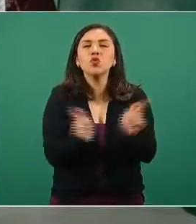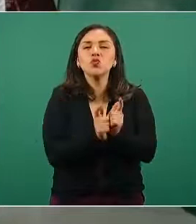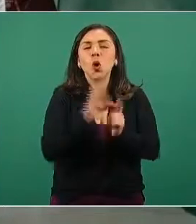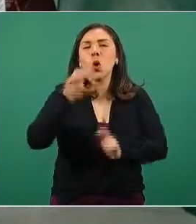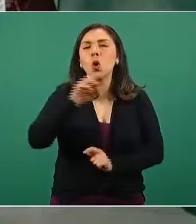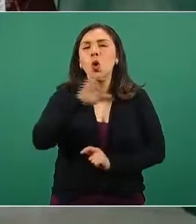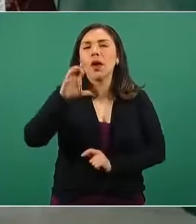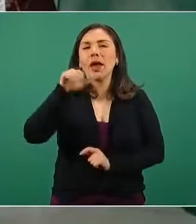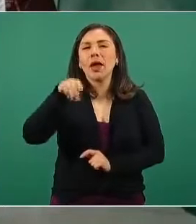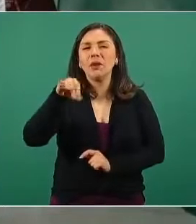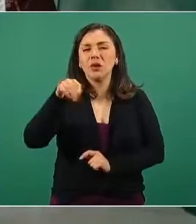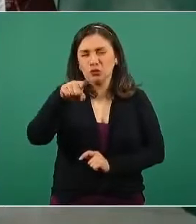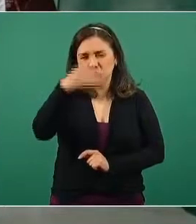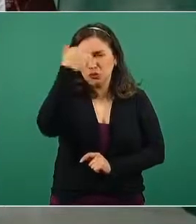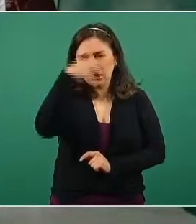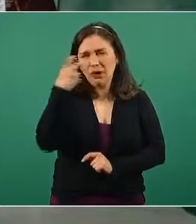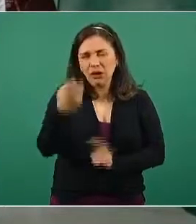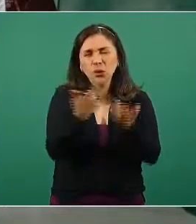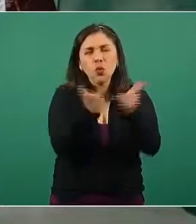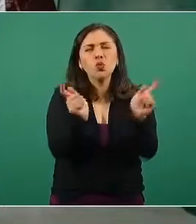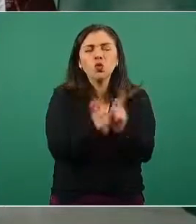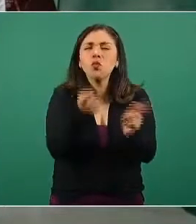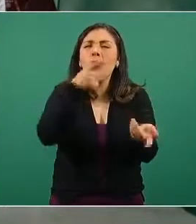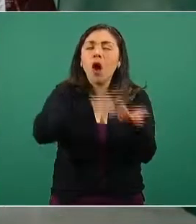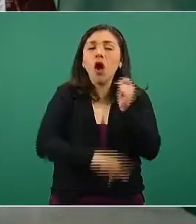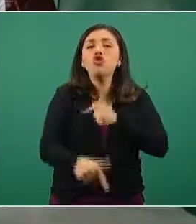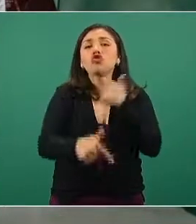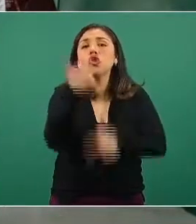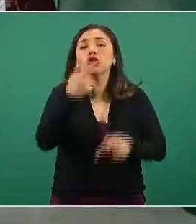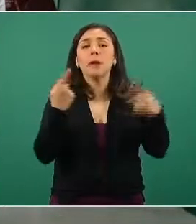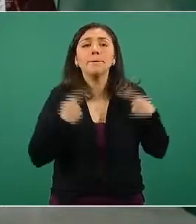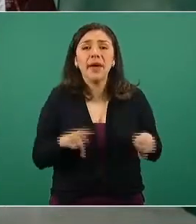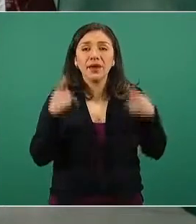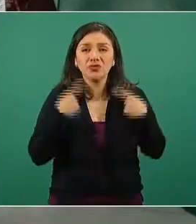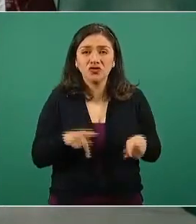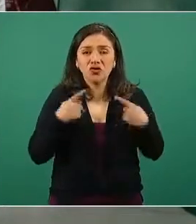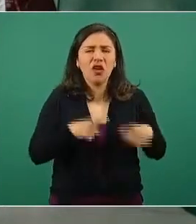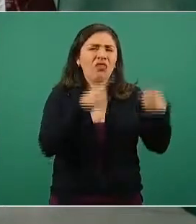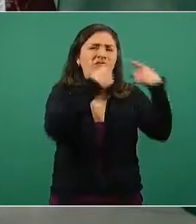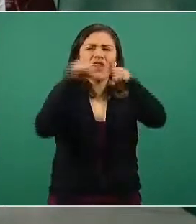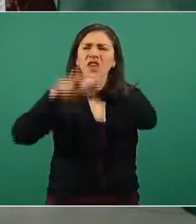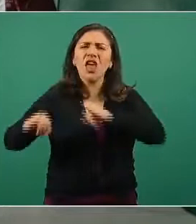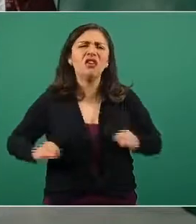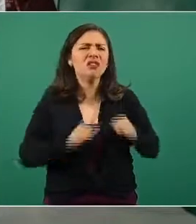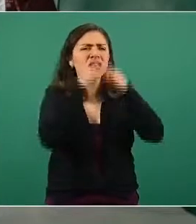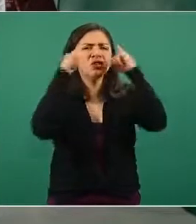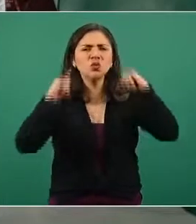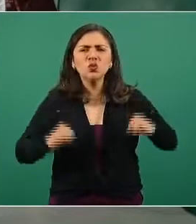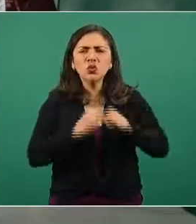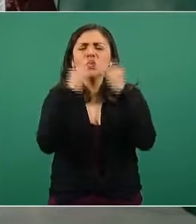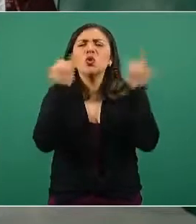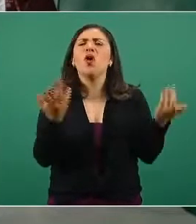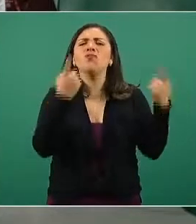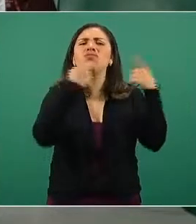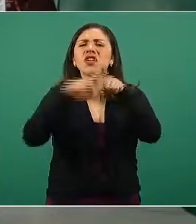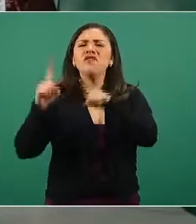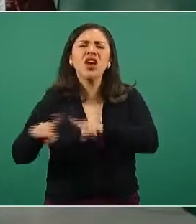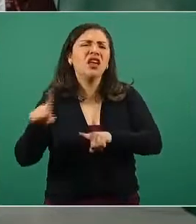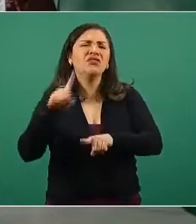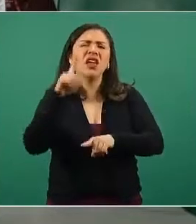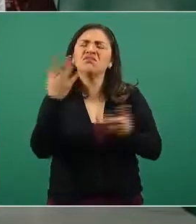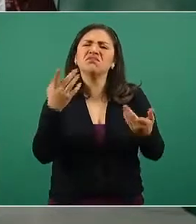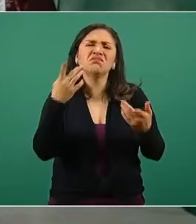estas brigadas, cada una de ellas está compuesta por 12 personas de diferentes instituciones, diferentes